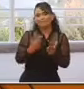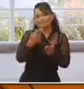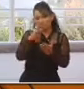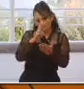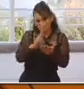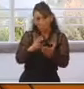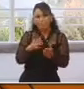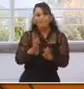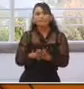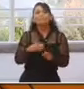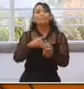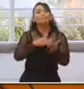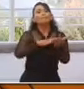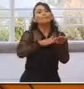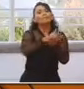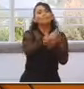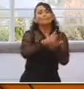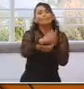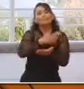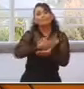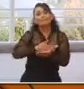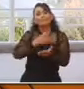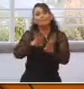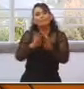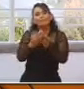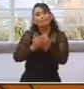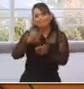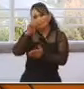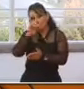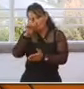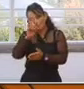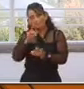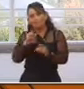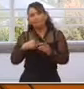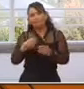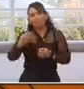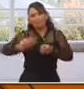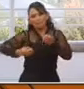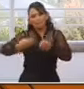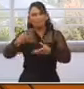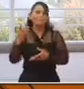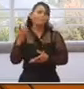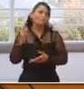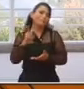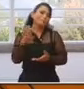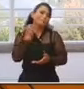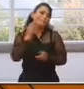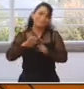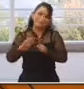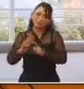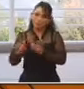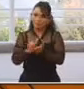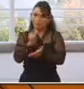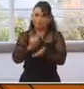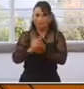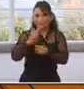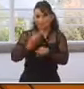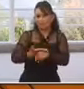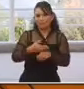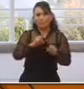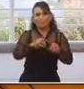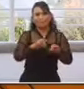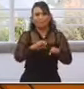justicia mediante la orientación, asesoría y representación jurídica en los términos que establece la Ley General de Responsabilidades